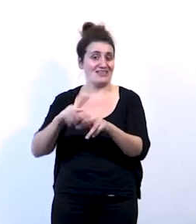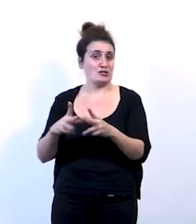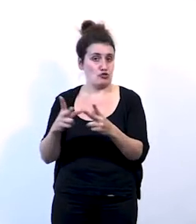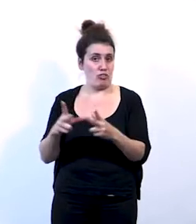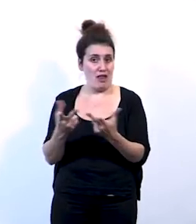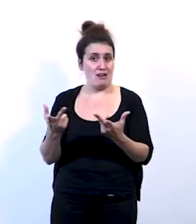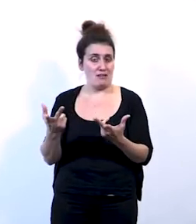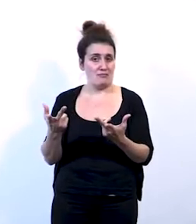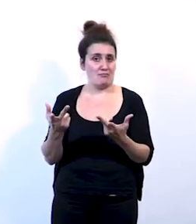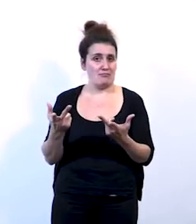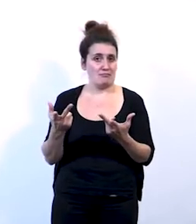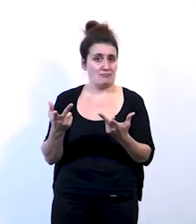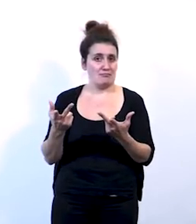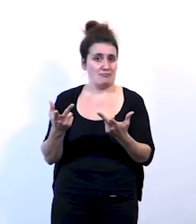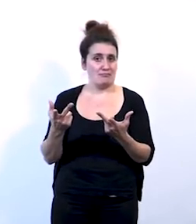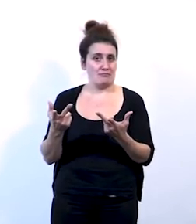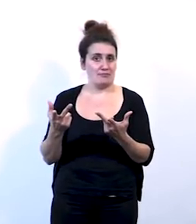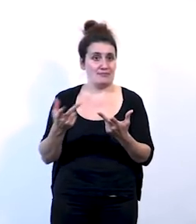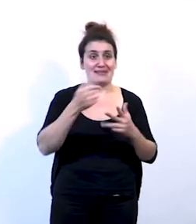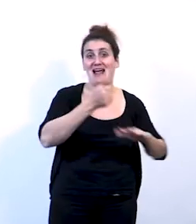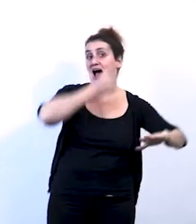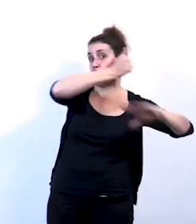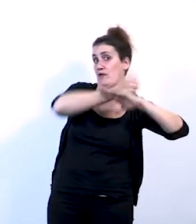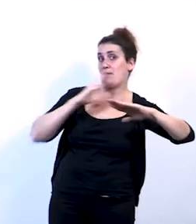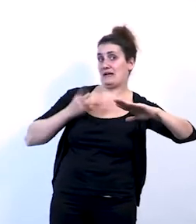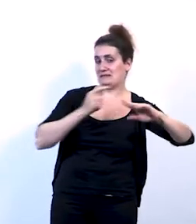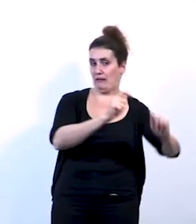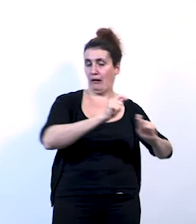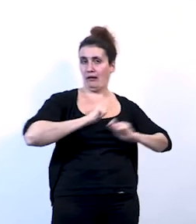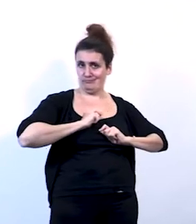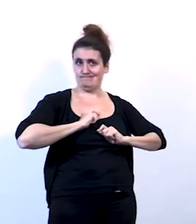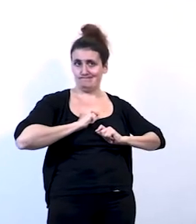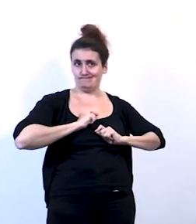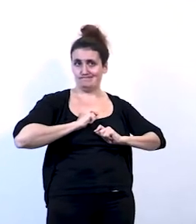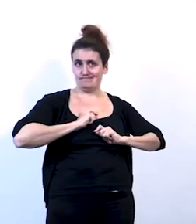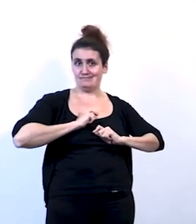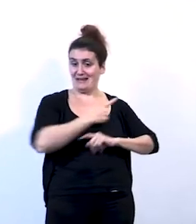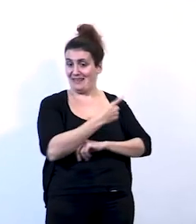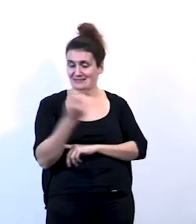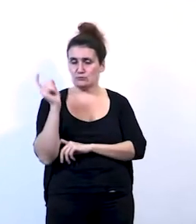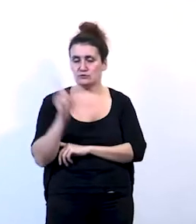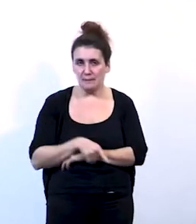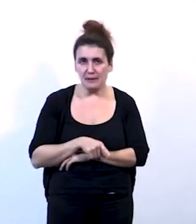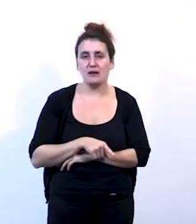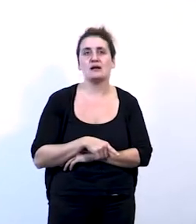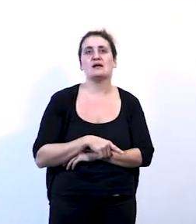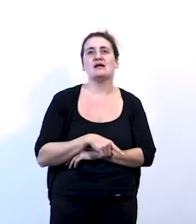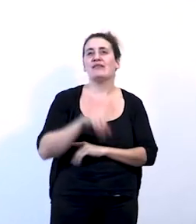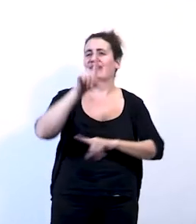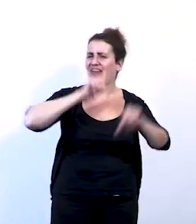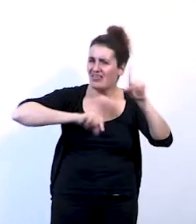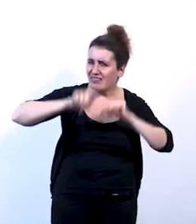por parte de la autoridad palestina. Necesitamos unas